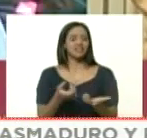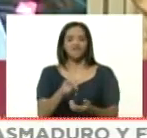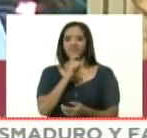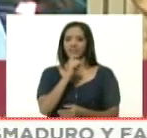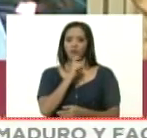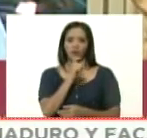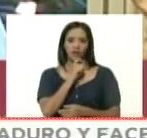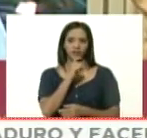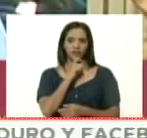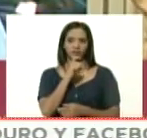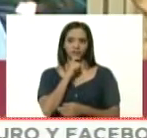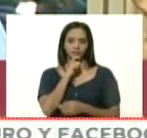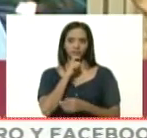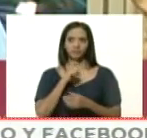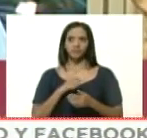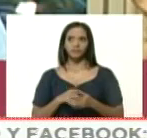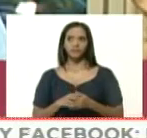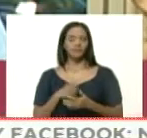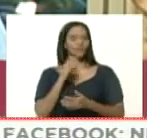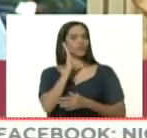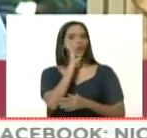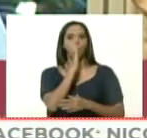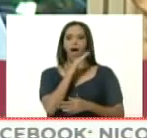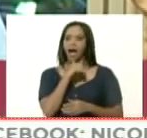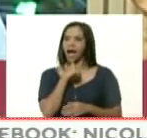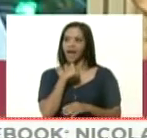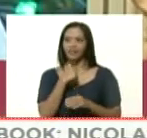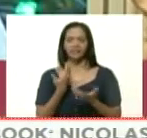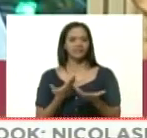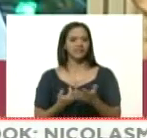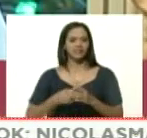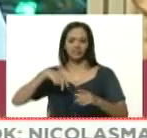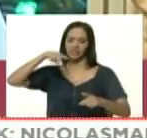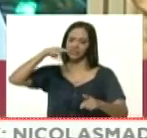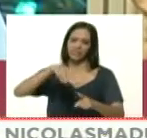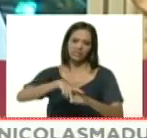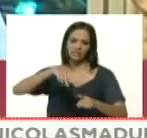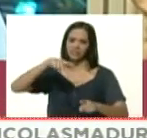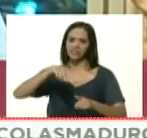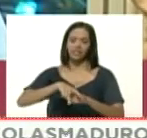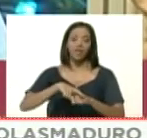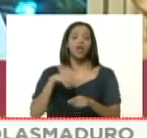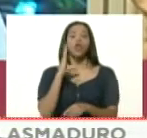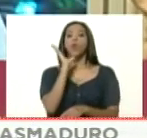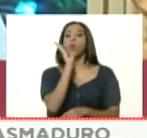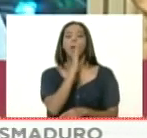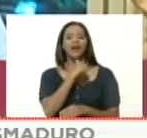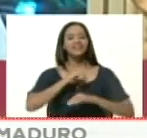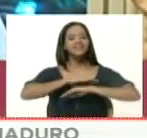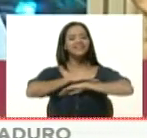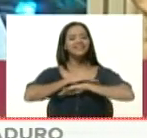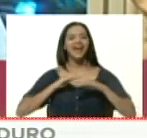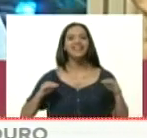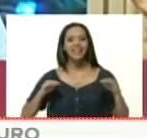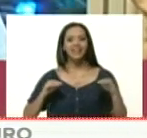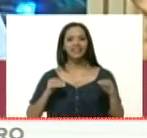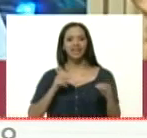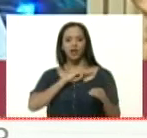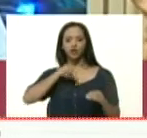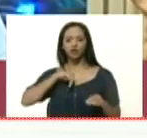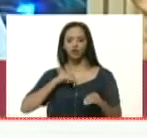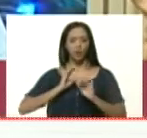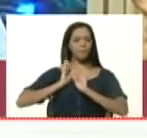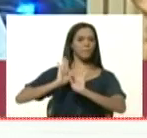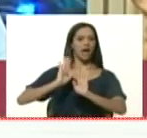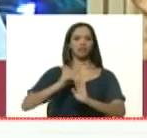dificultad. No hay agresión, no hay nada que nos detenga a nosotros